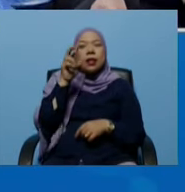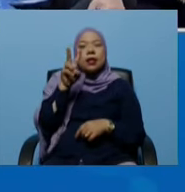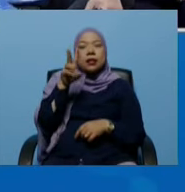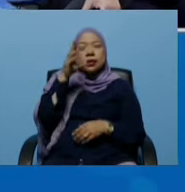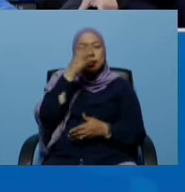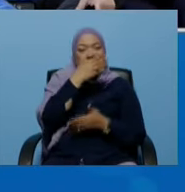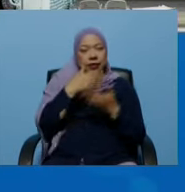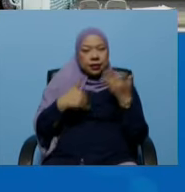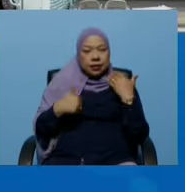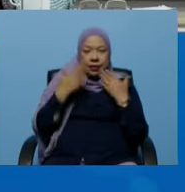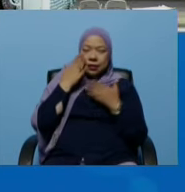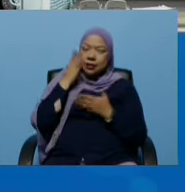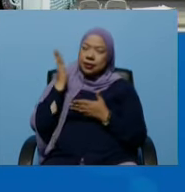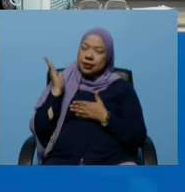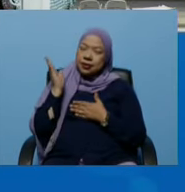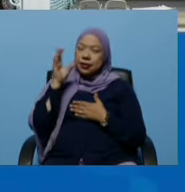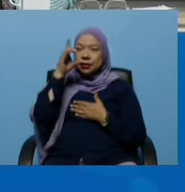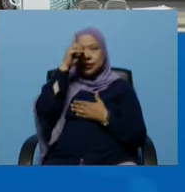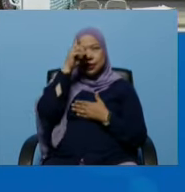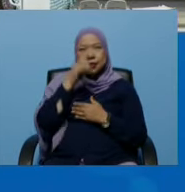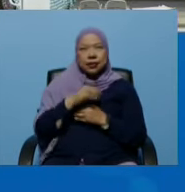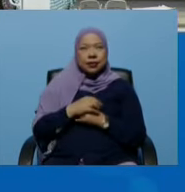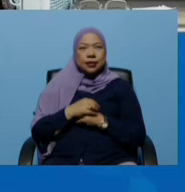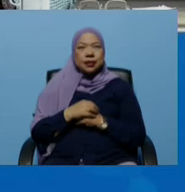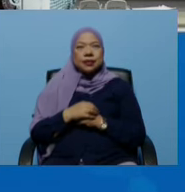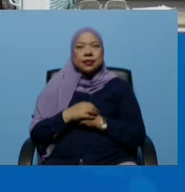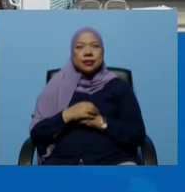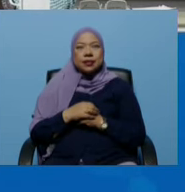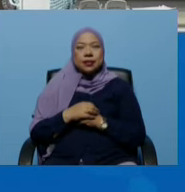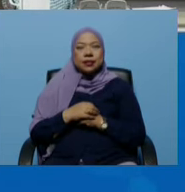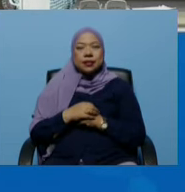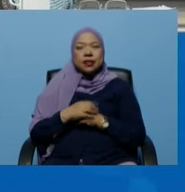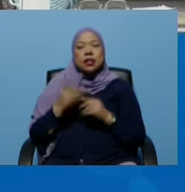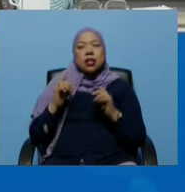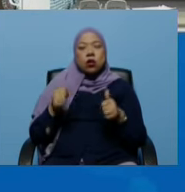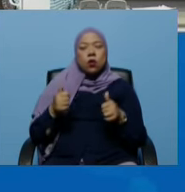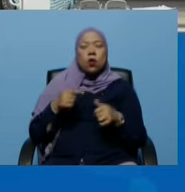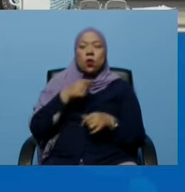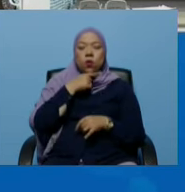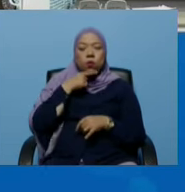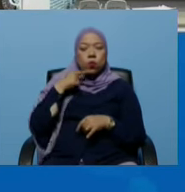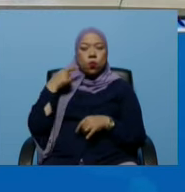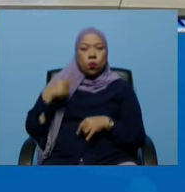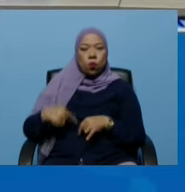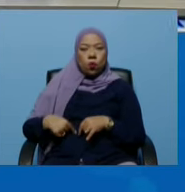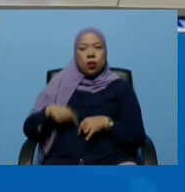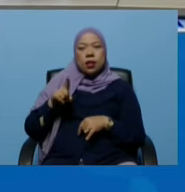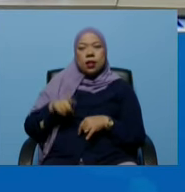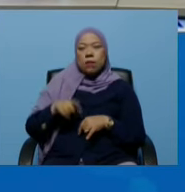doctora Delcy Eloína Rodríguez Gómez, llegando de Rusia y de Turquía.